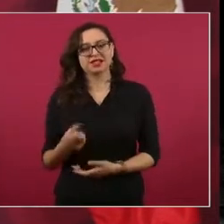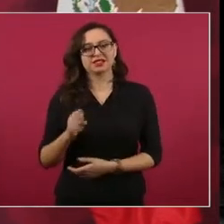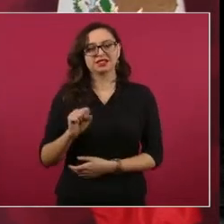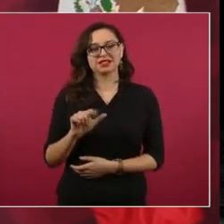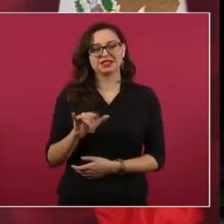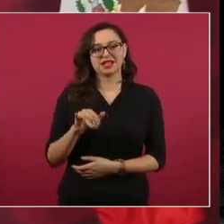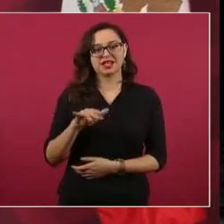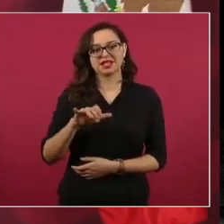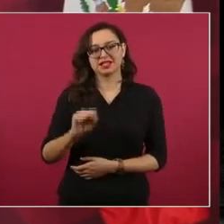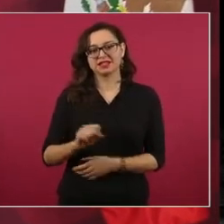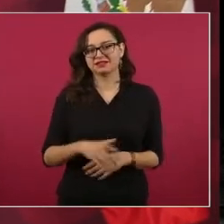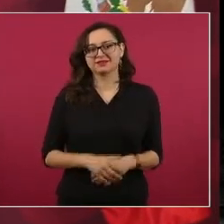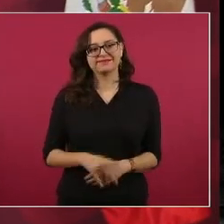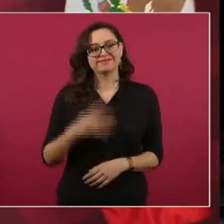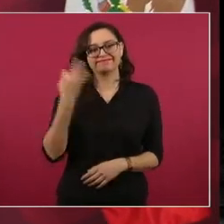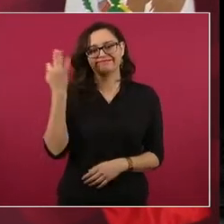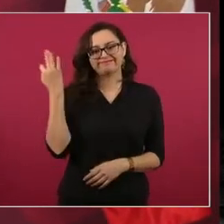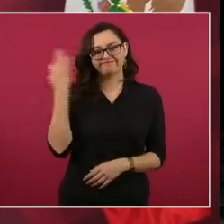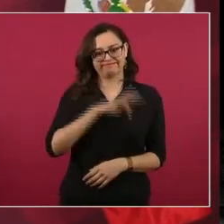pero fast